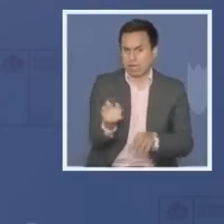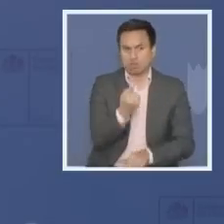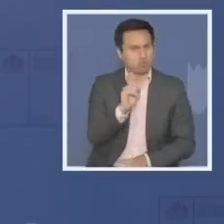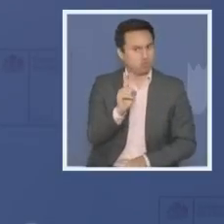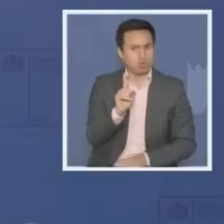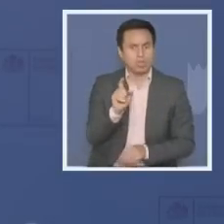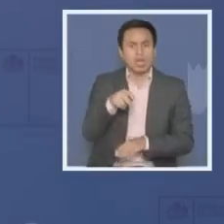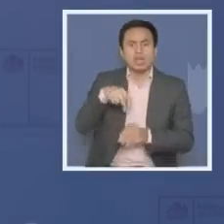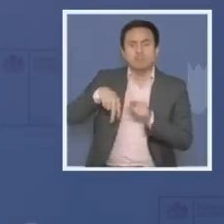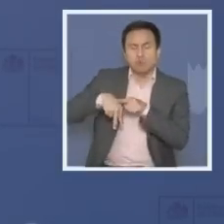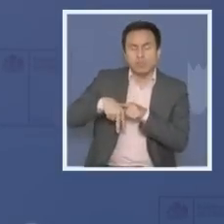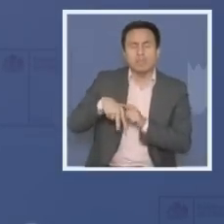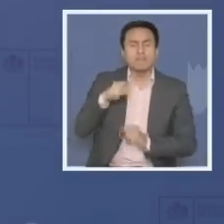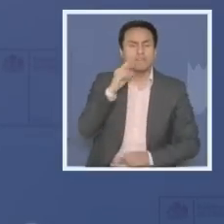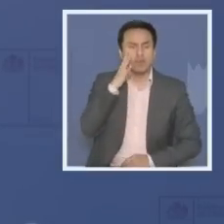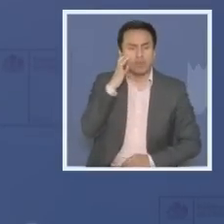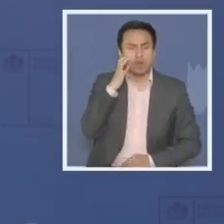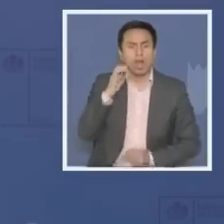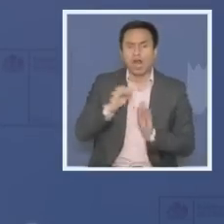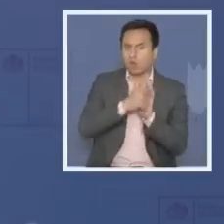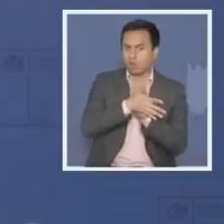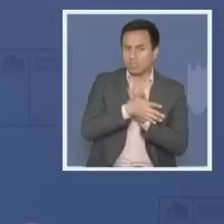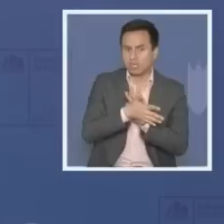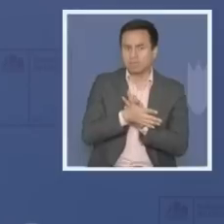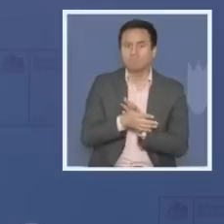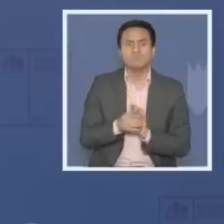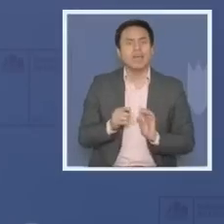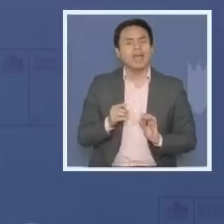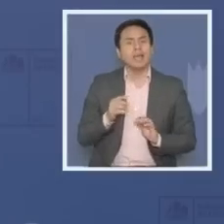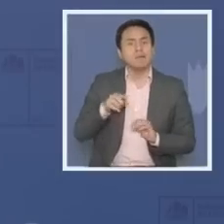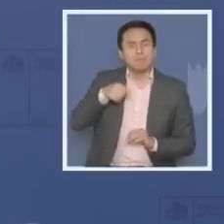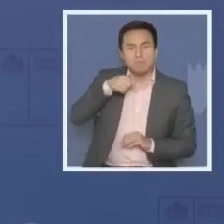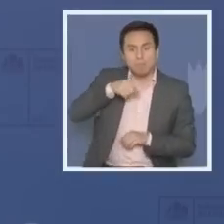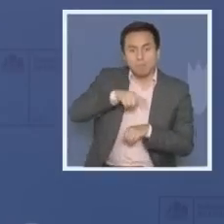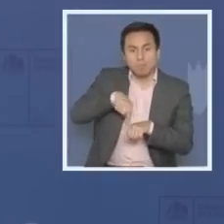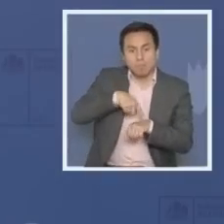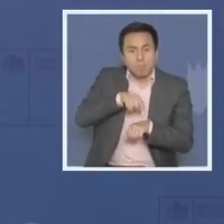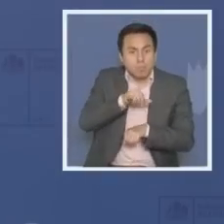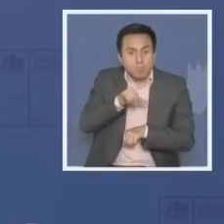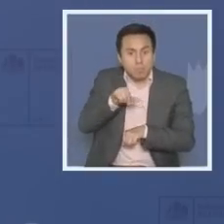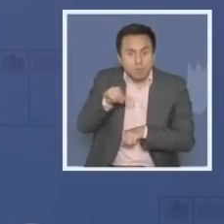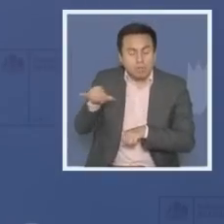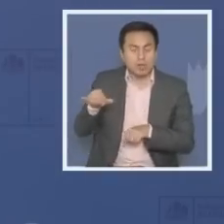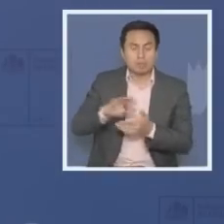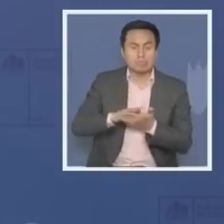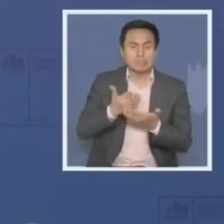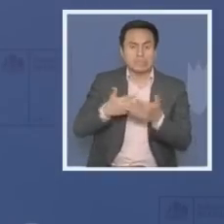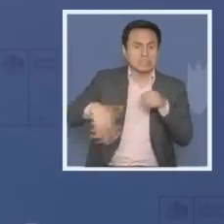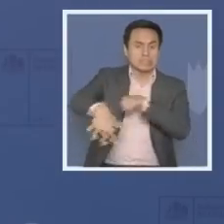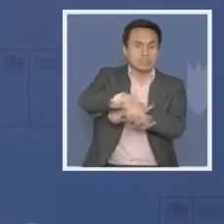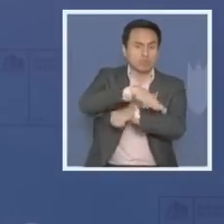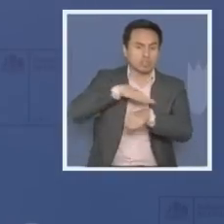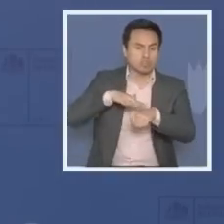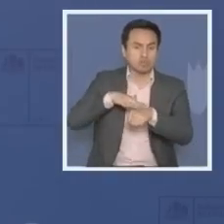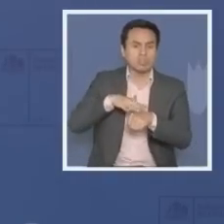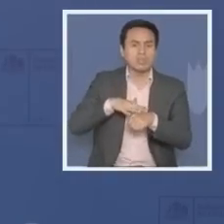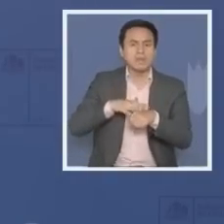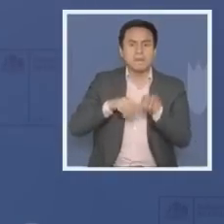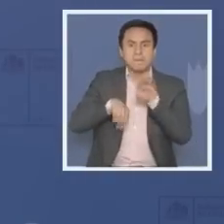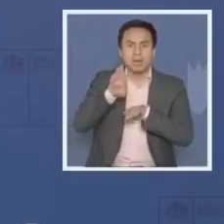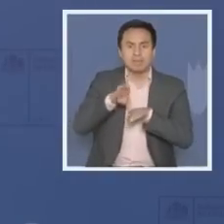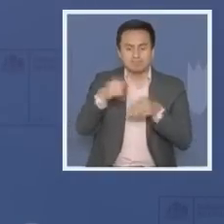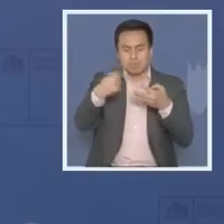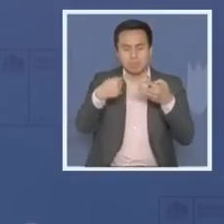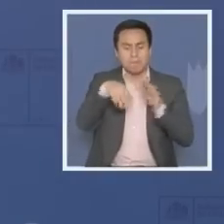habitantes de Ñuble, de Biobío y de la Araucanía. Y en las próximas horas, en virtud de cómo evolucione la situación, vamos a reforzar